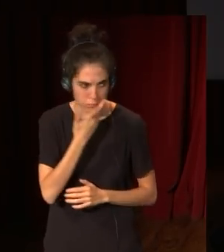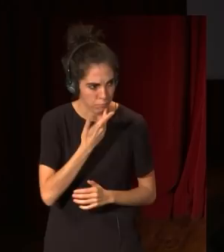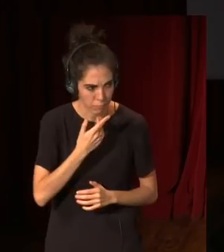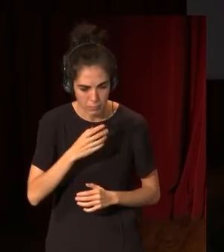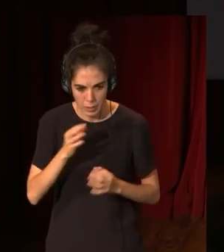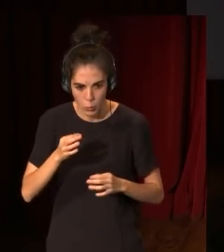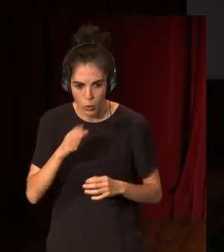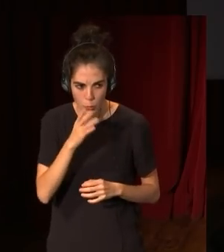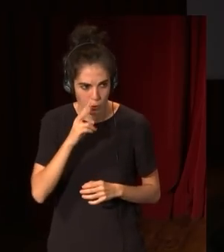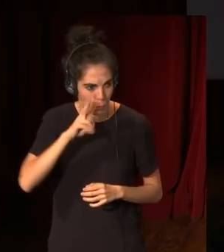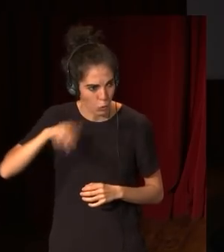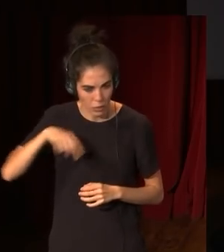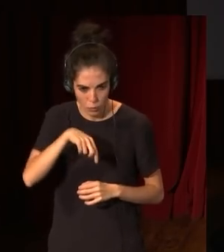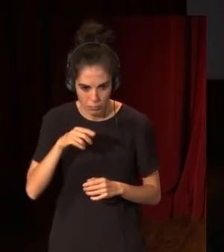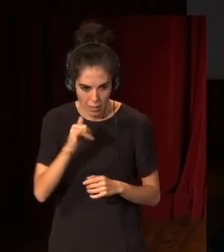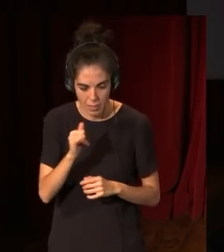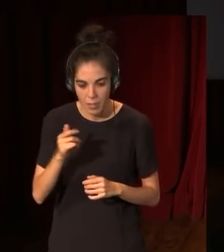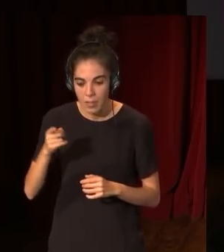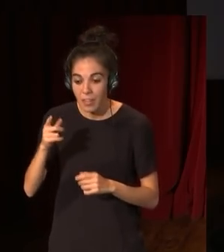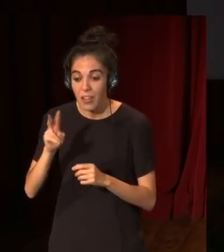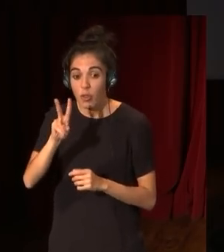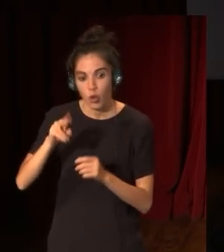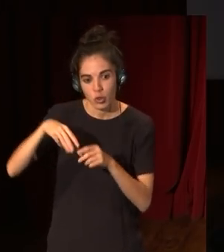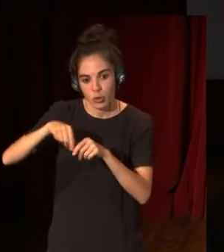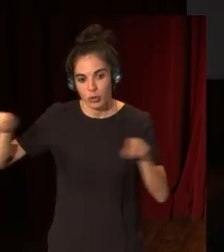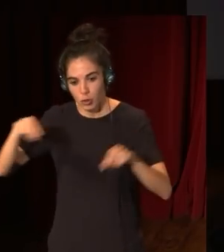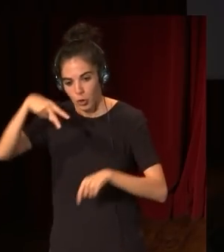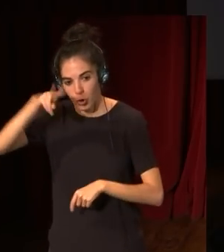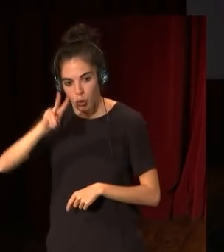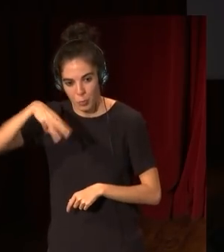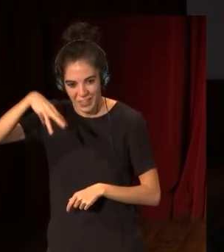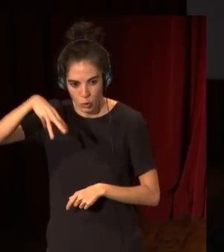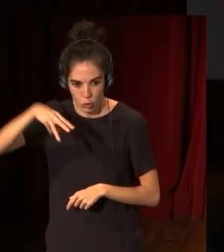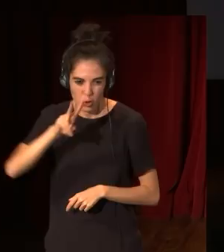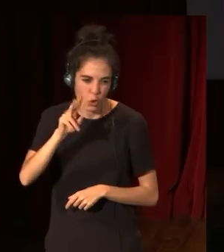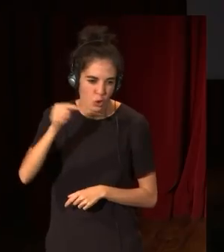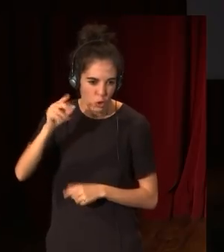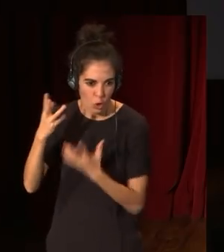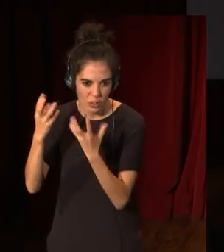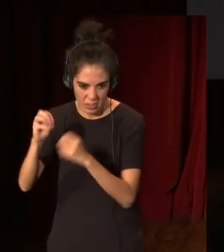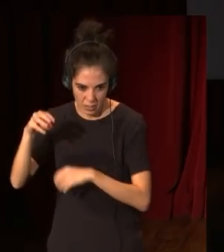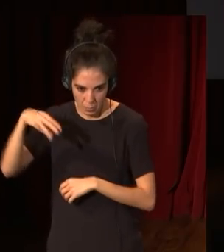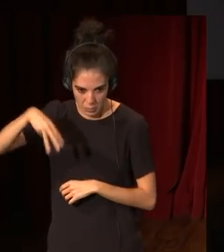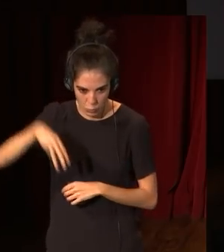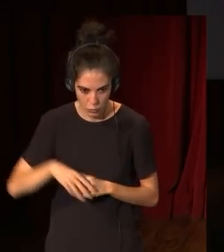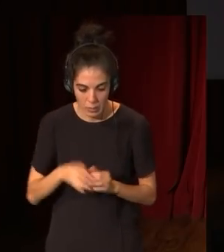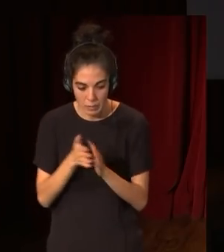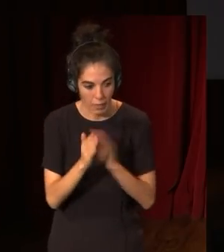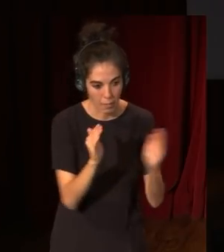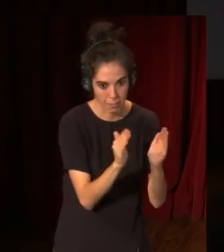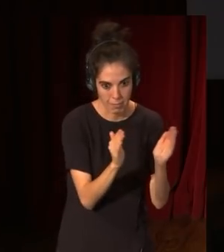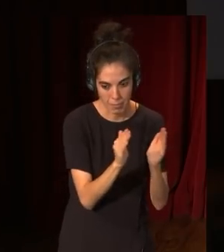pertenece a la colección del museo deparado mide dos metros setenta y dos metros 80 casi seis son dos obras una es una miniatura